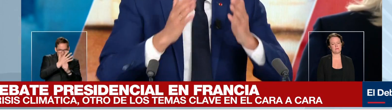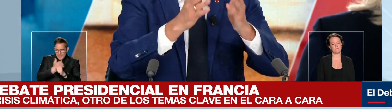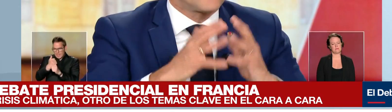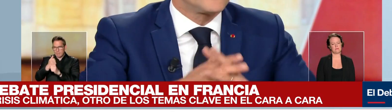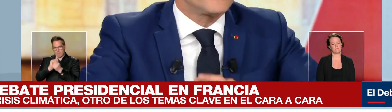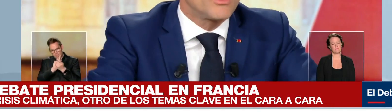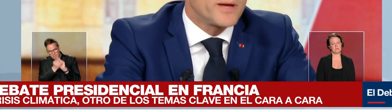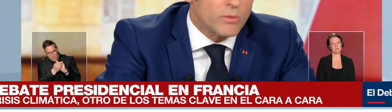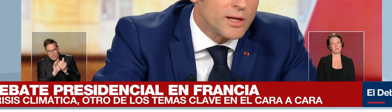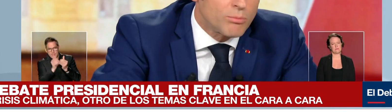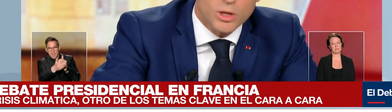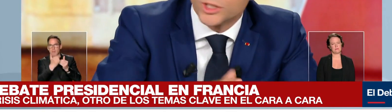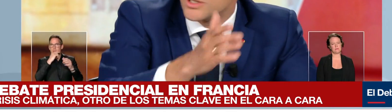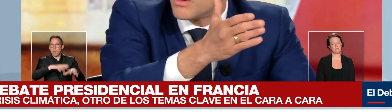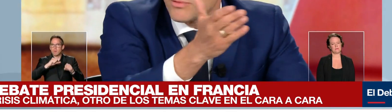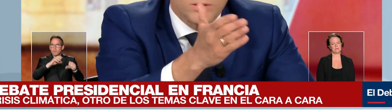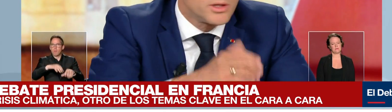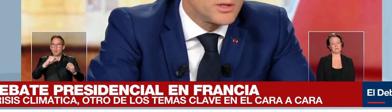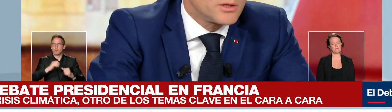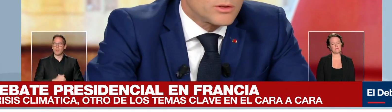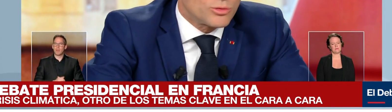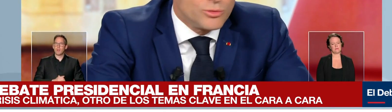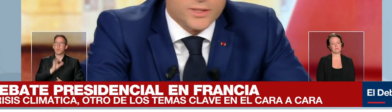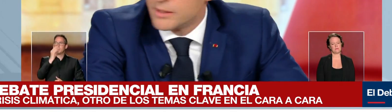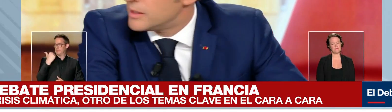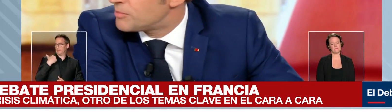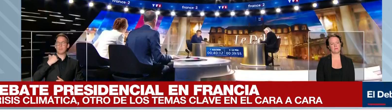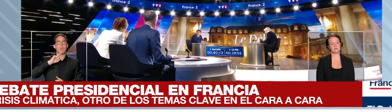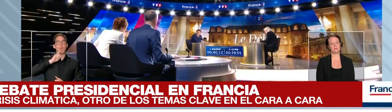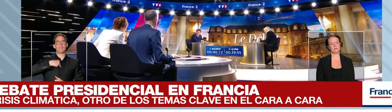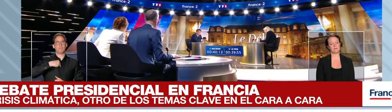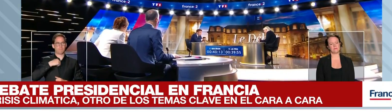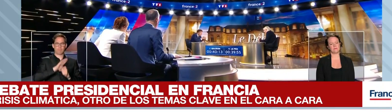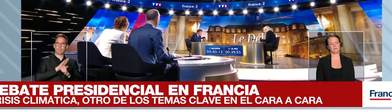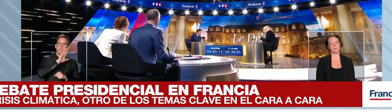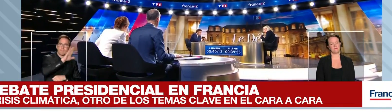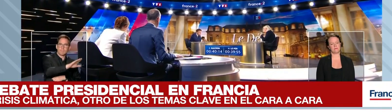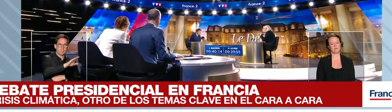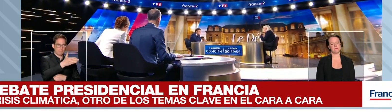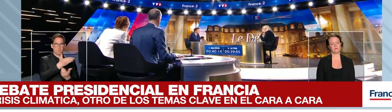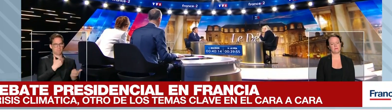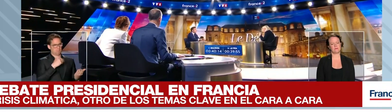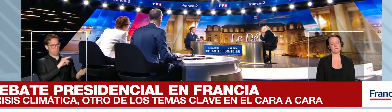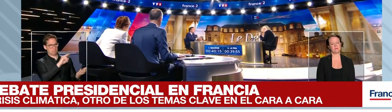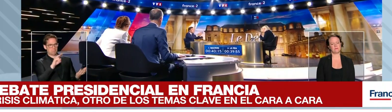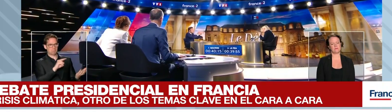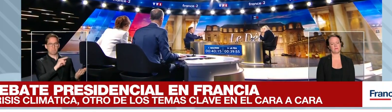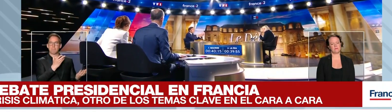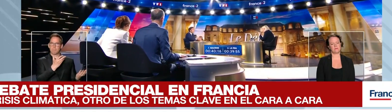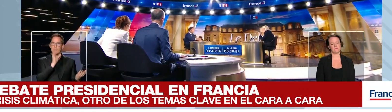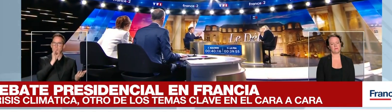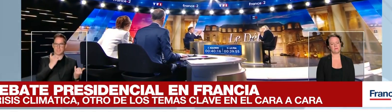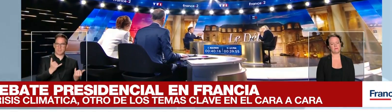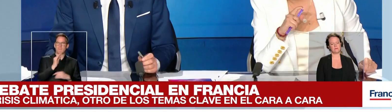En todos estos sectores estamos creando empleo. Estuve en Le Havre hace poco, la semana pasada, donde en Francia estamos